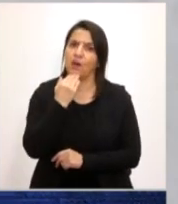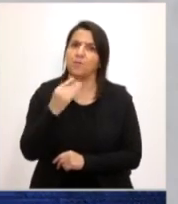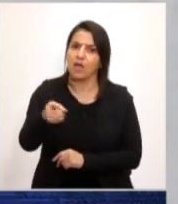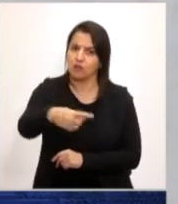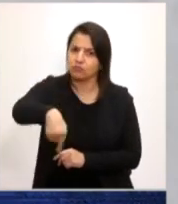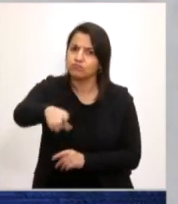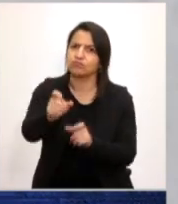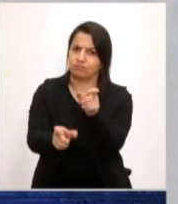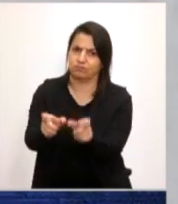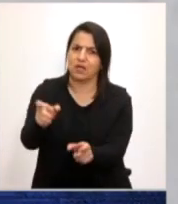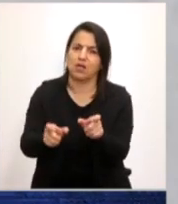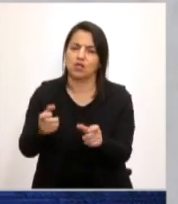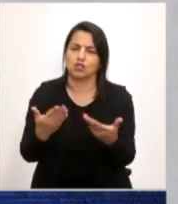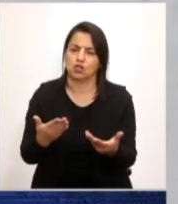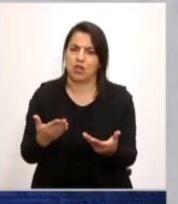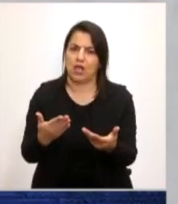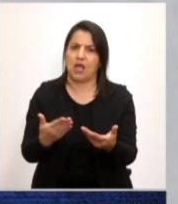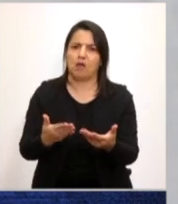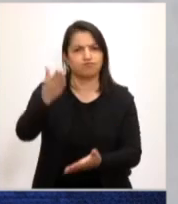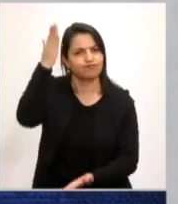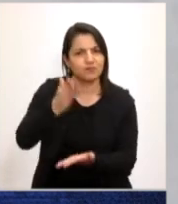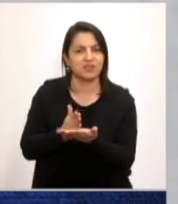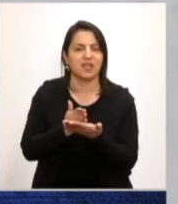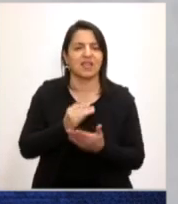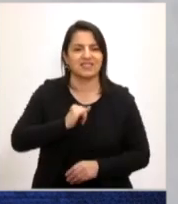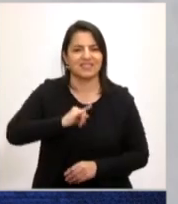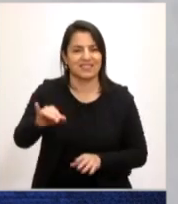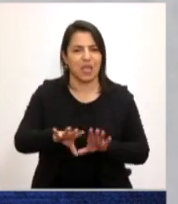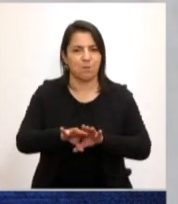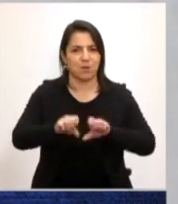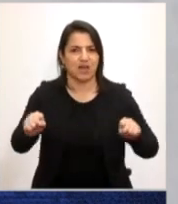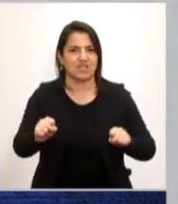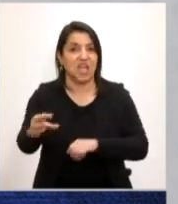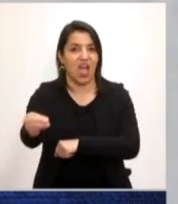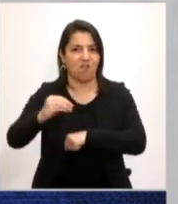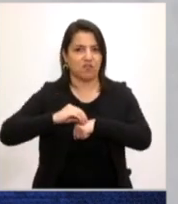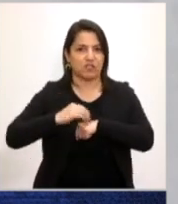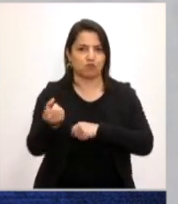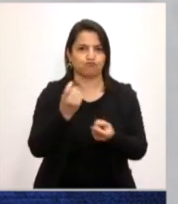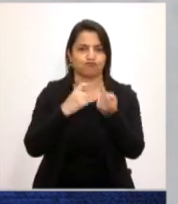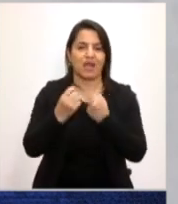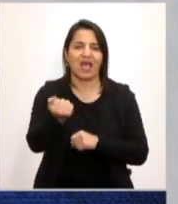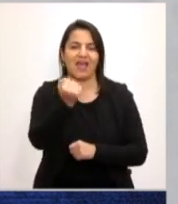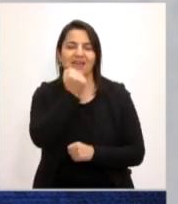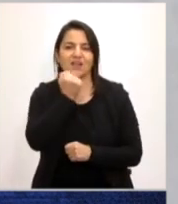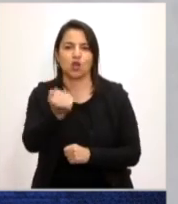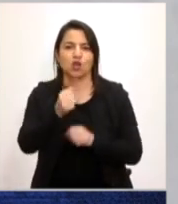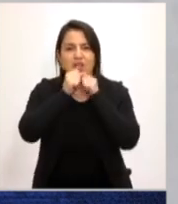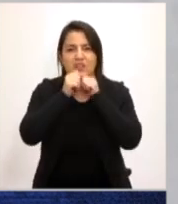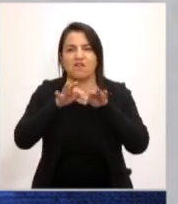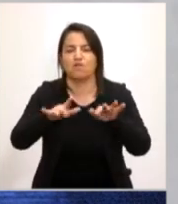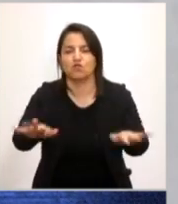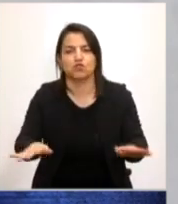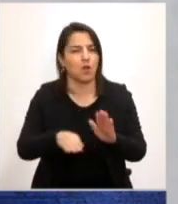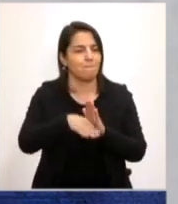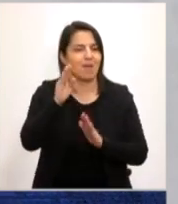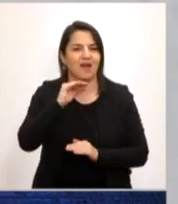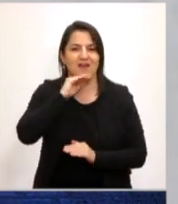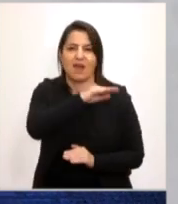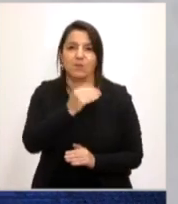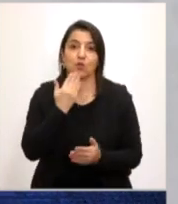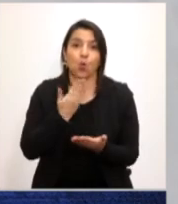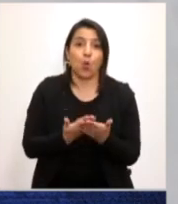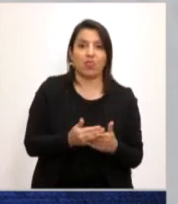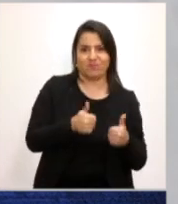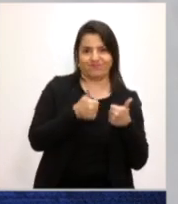opinión pública implacable, siempre lista para señalar los errores y cuya difusión se multiplica más rápido que cuando tenemos